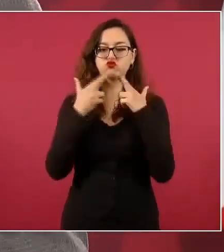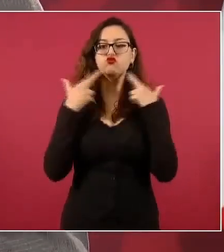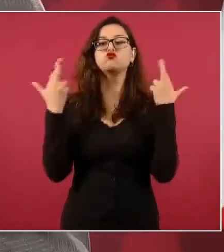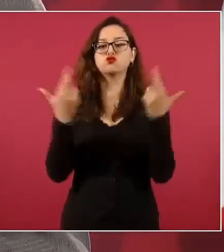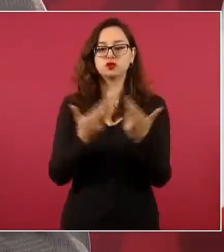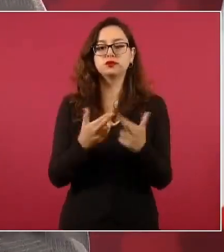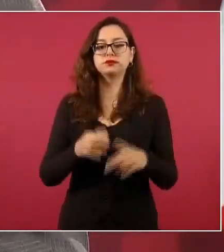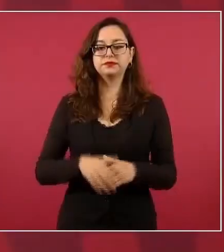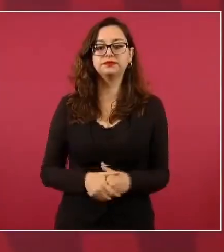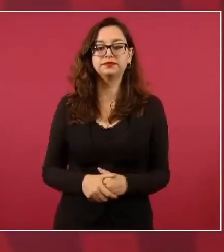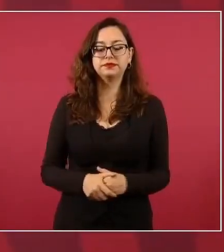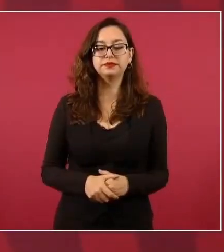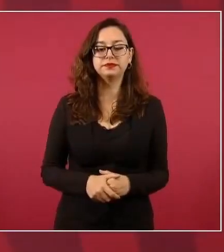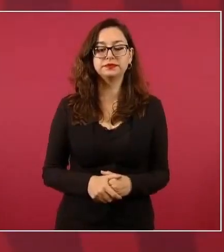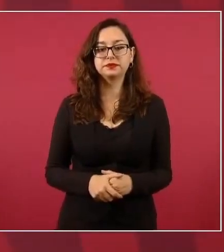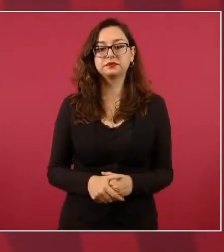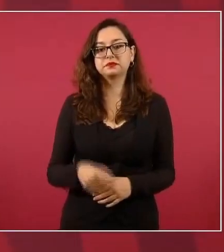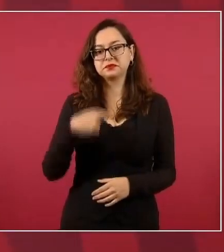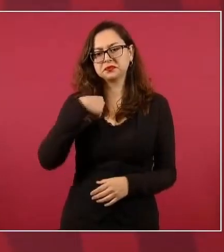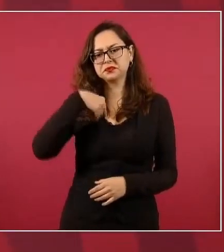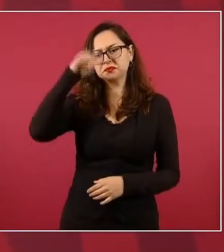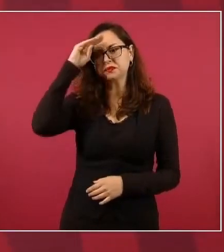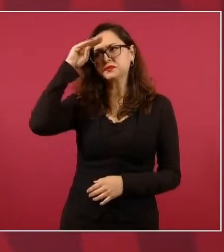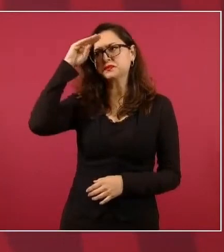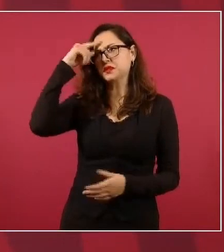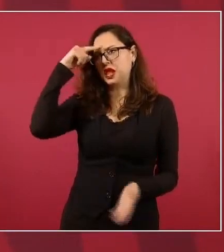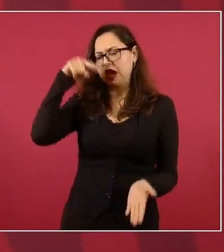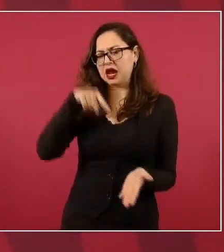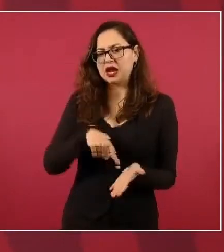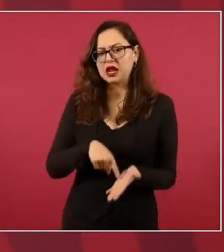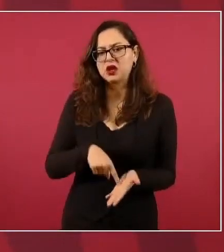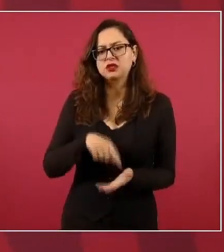ya creo que Relaciones Exteriores